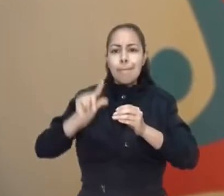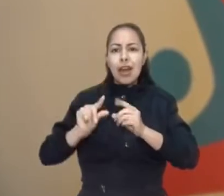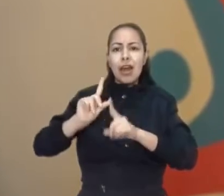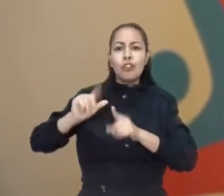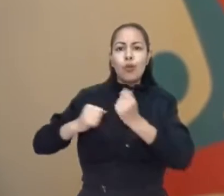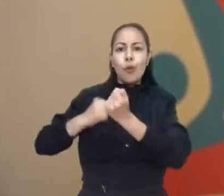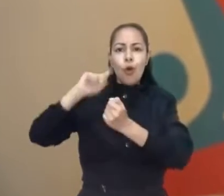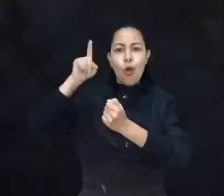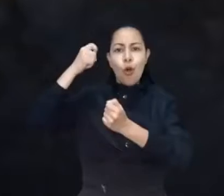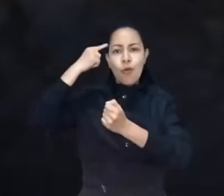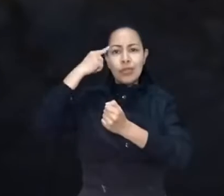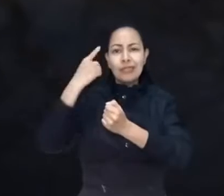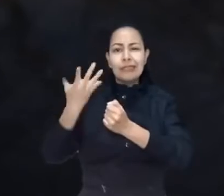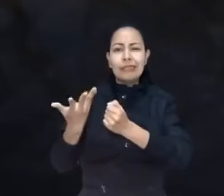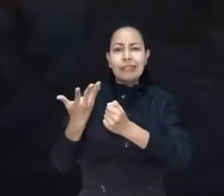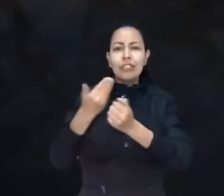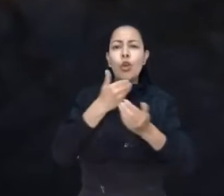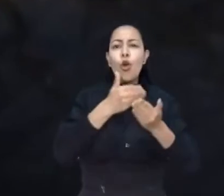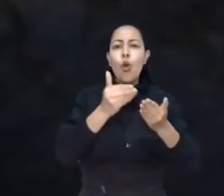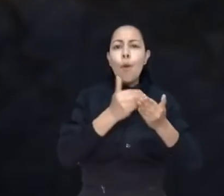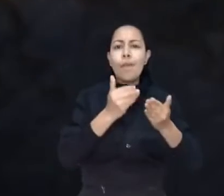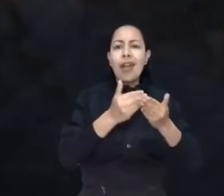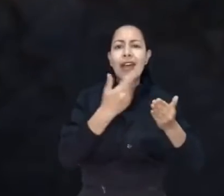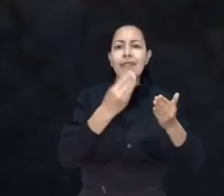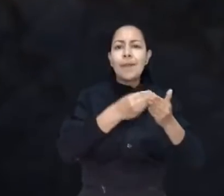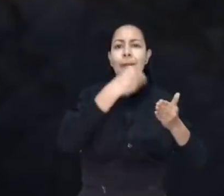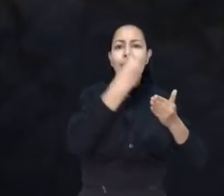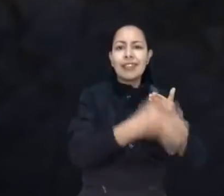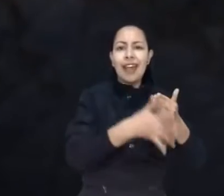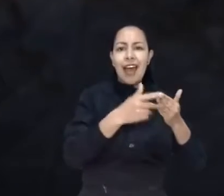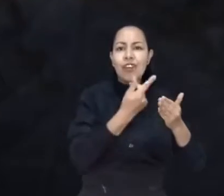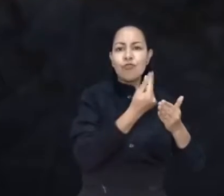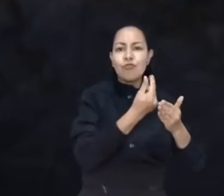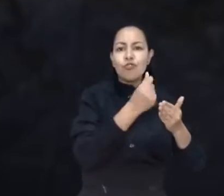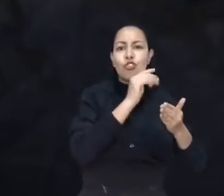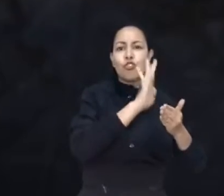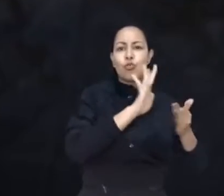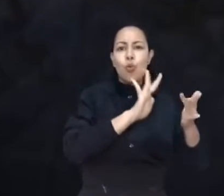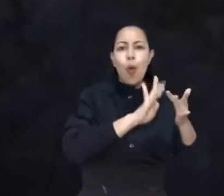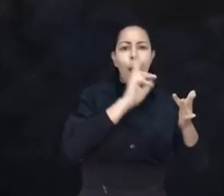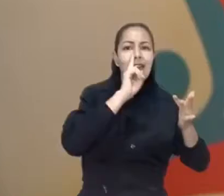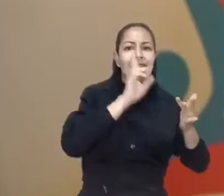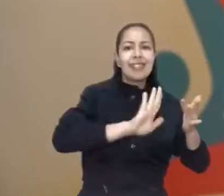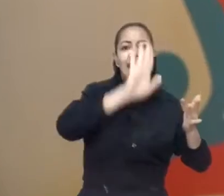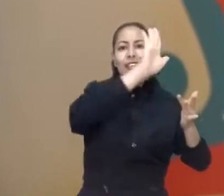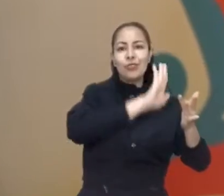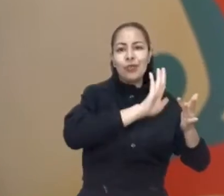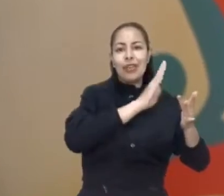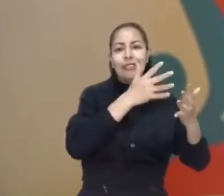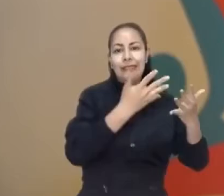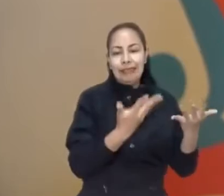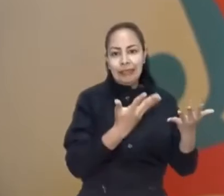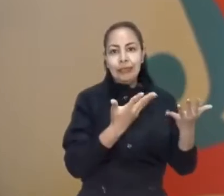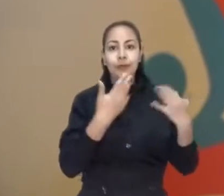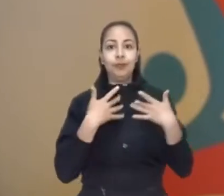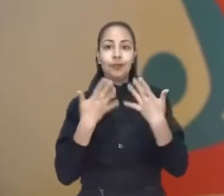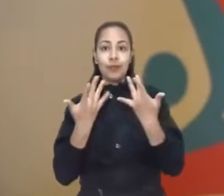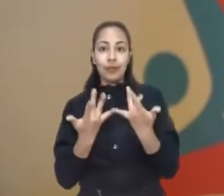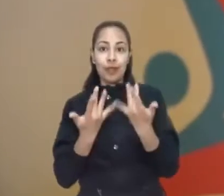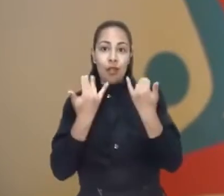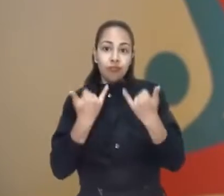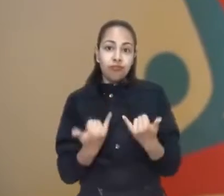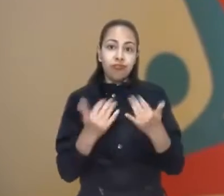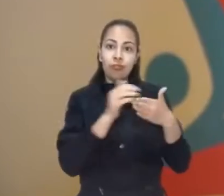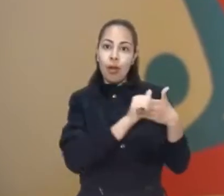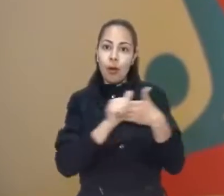subsidiado y nos llevan a comprar pues a precio nacional. Así lo hemos expuesto. Esperemos finalmente